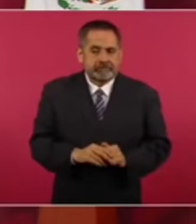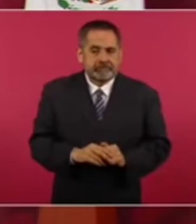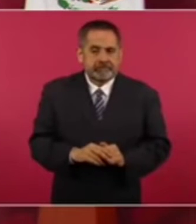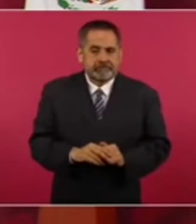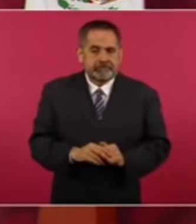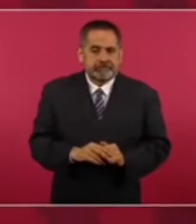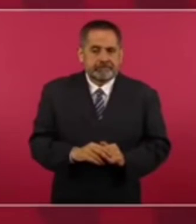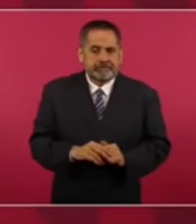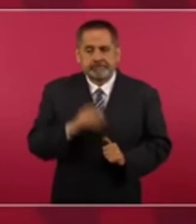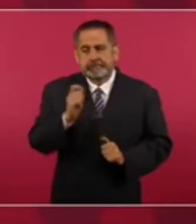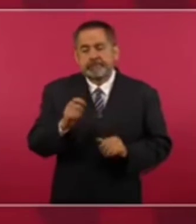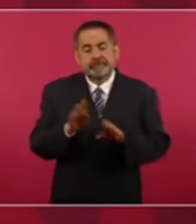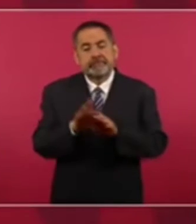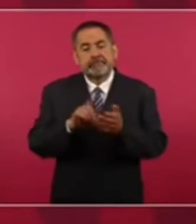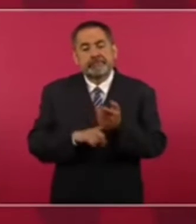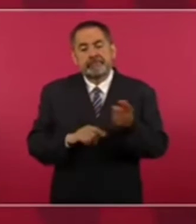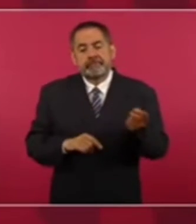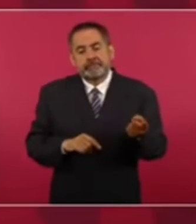porque además